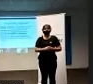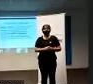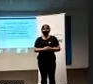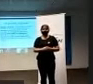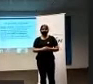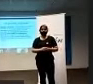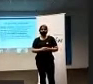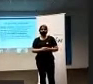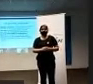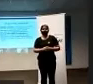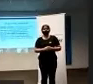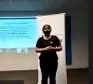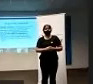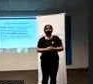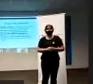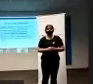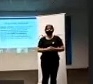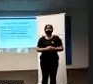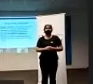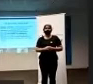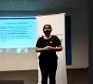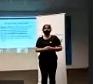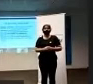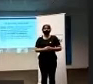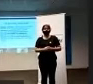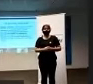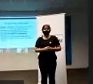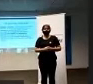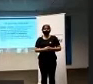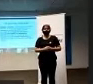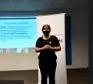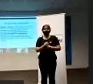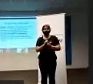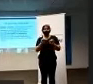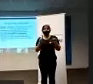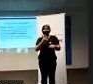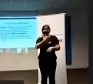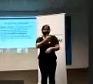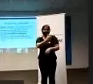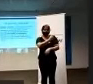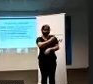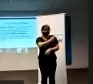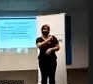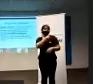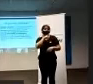implica impedimento para la vacunación. Estos pacientes deberán presentarse con la indicación de su médico tratante.